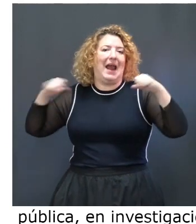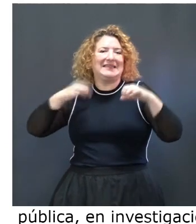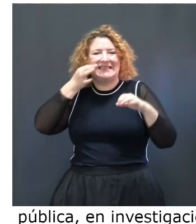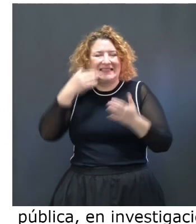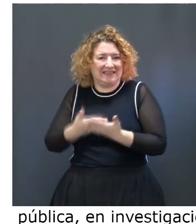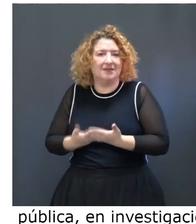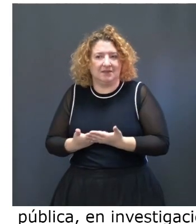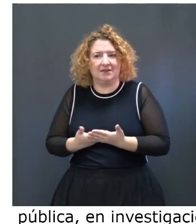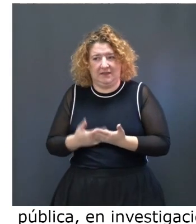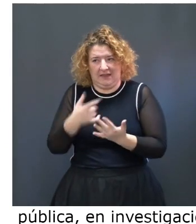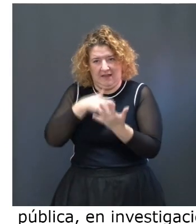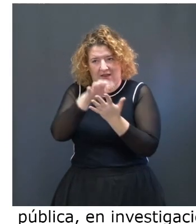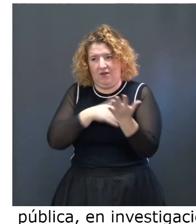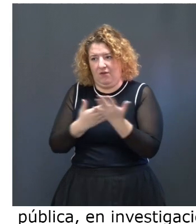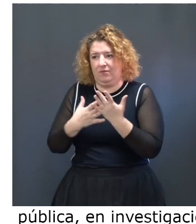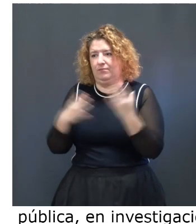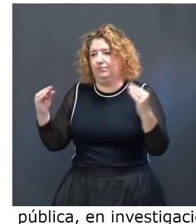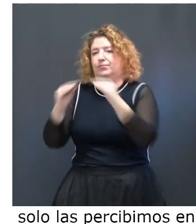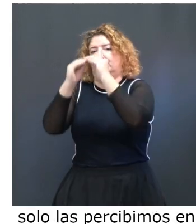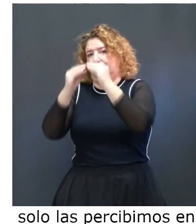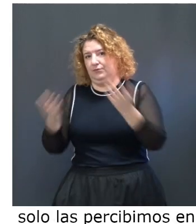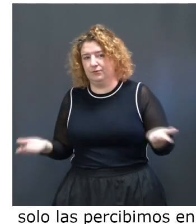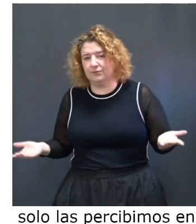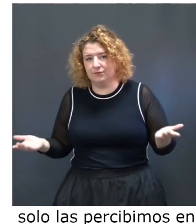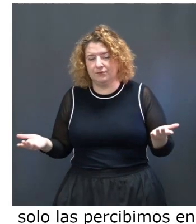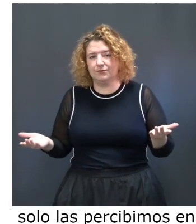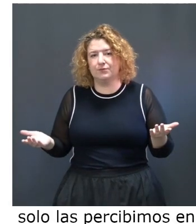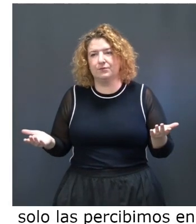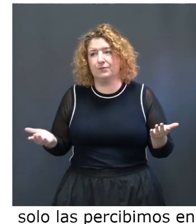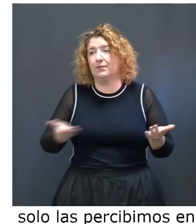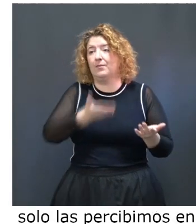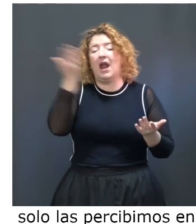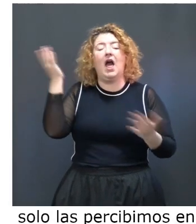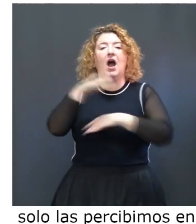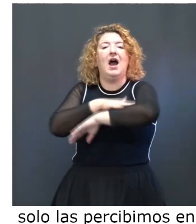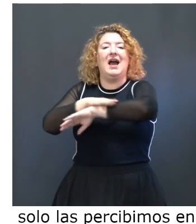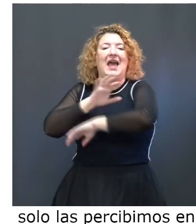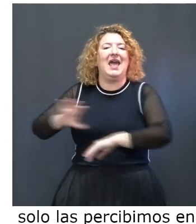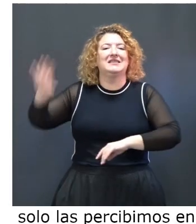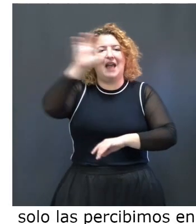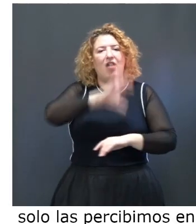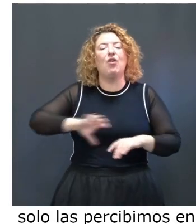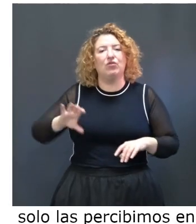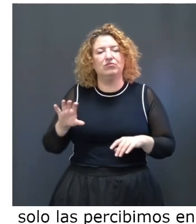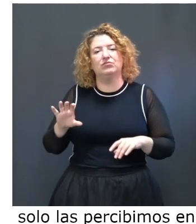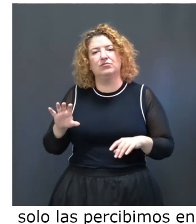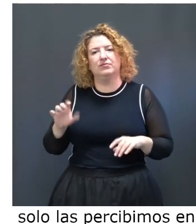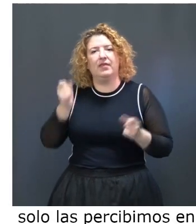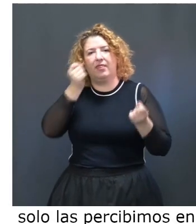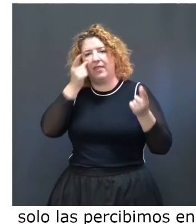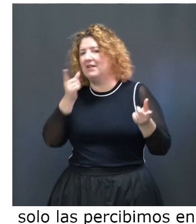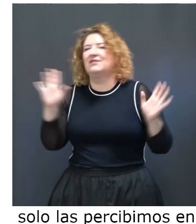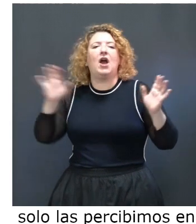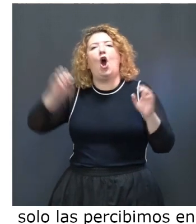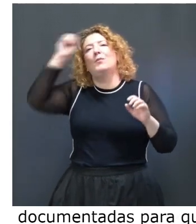están documentadas para que, bueno, para que los estados un poco las tengan en cuenta, ¿no? Que no son